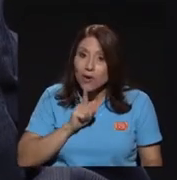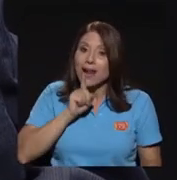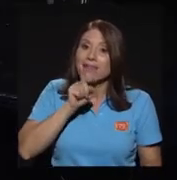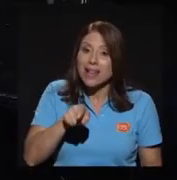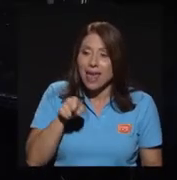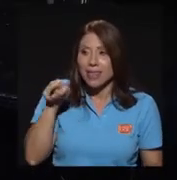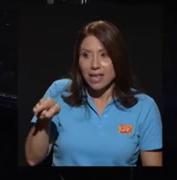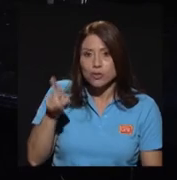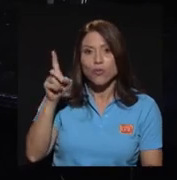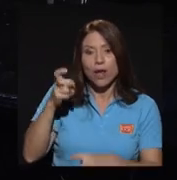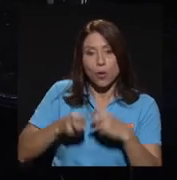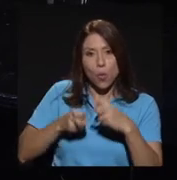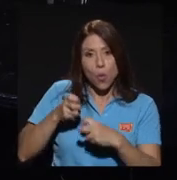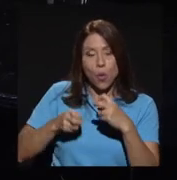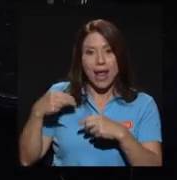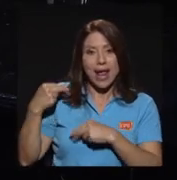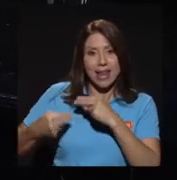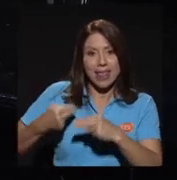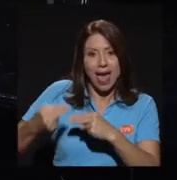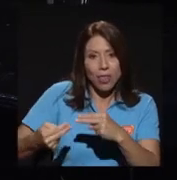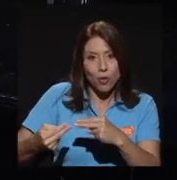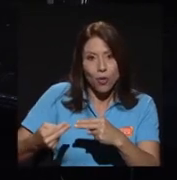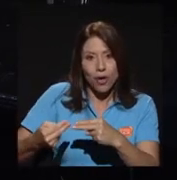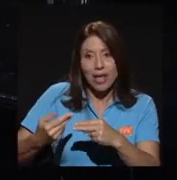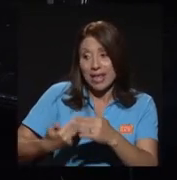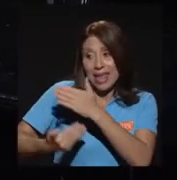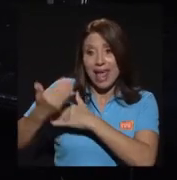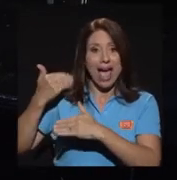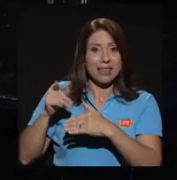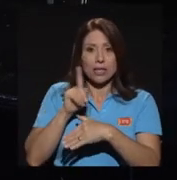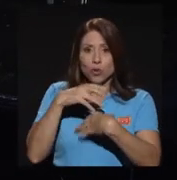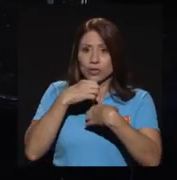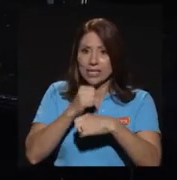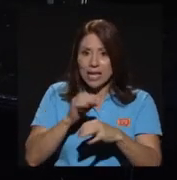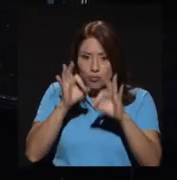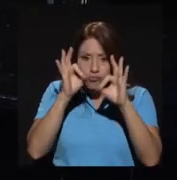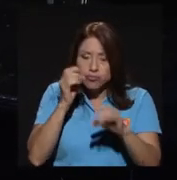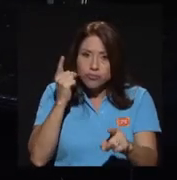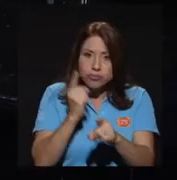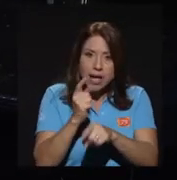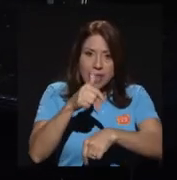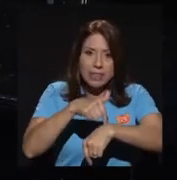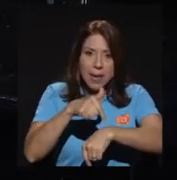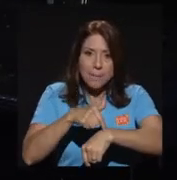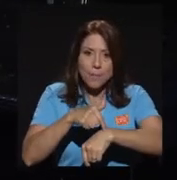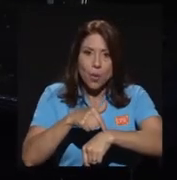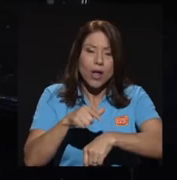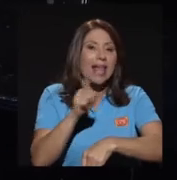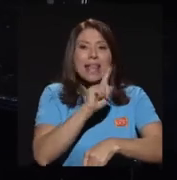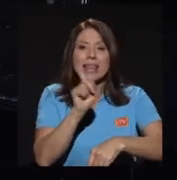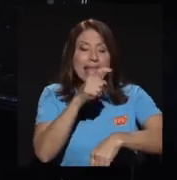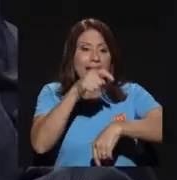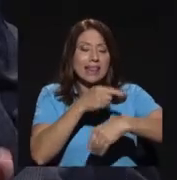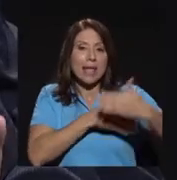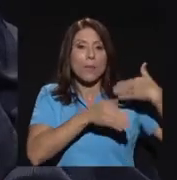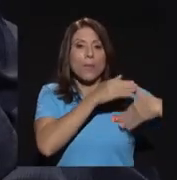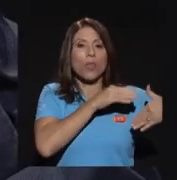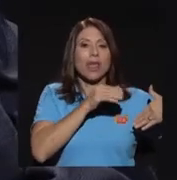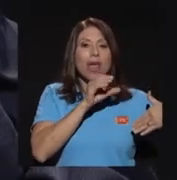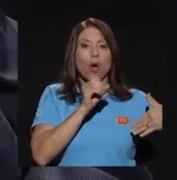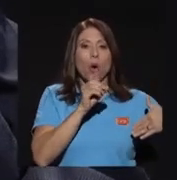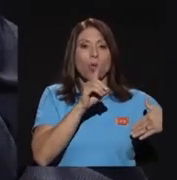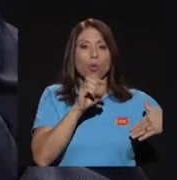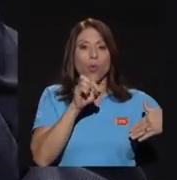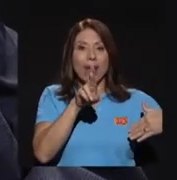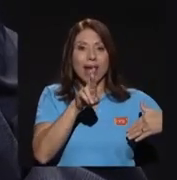heredada que no se tomaron medidas a tiempo ni en tiempo dinero en el tiempo los gastos otra